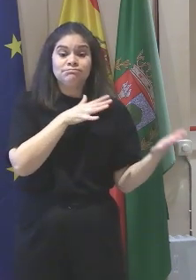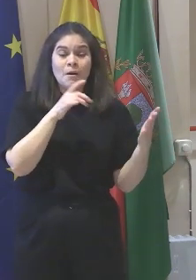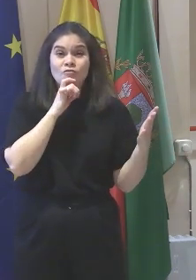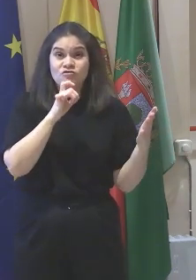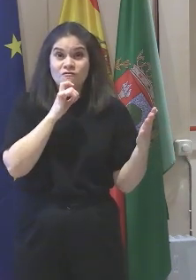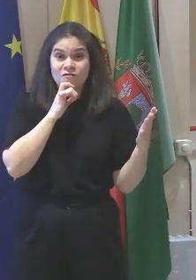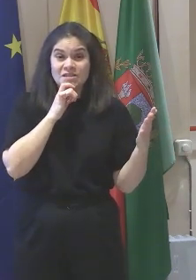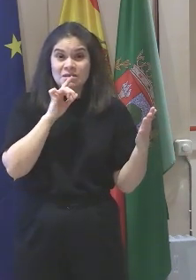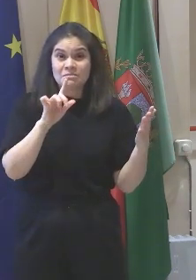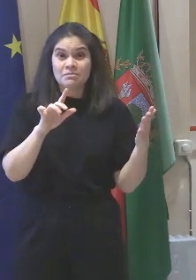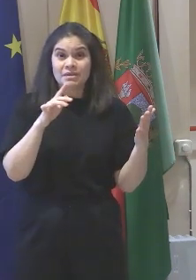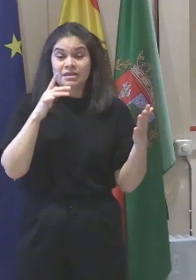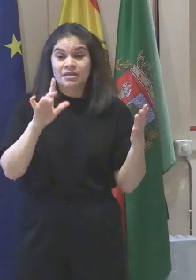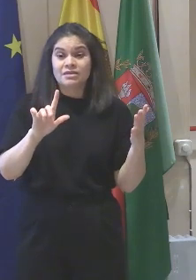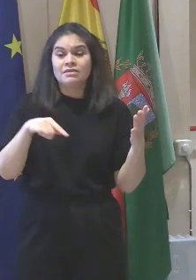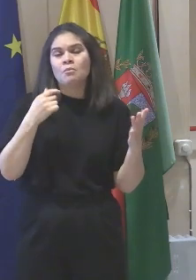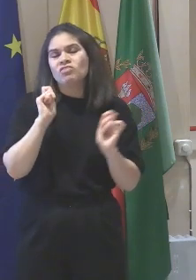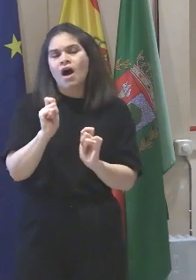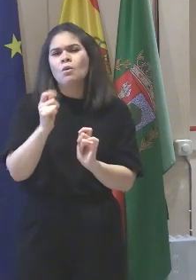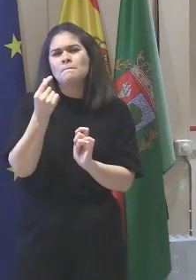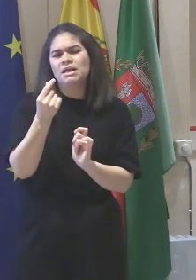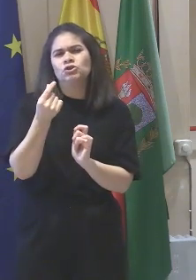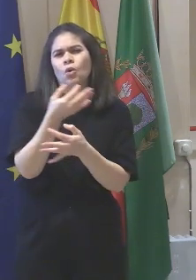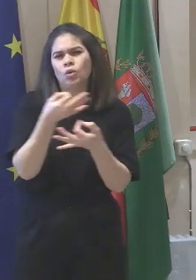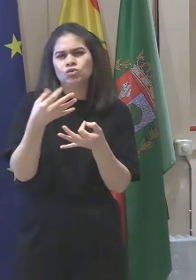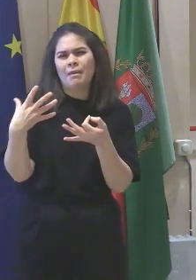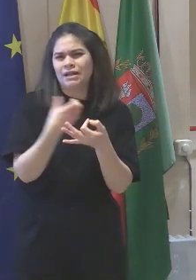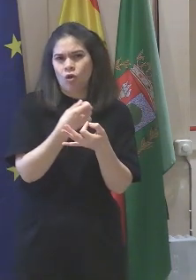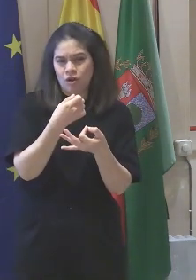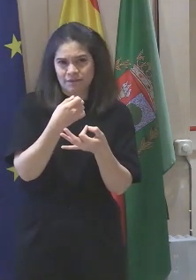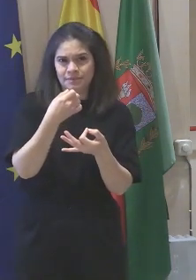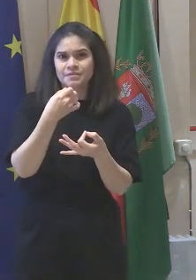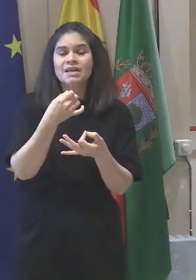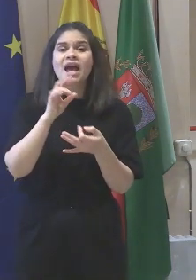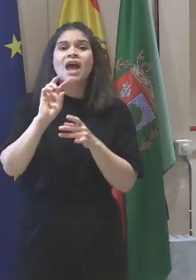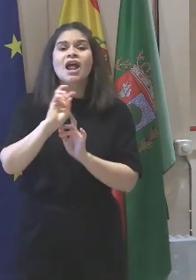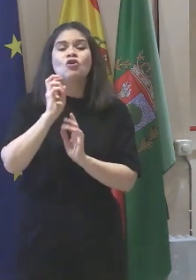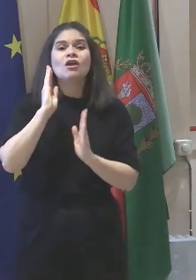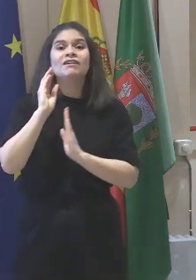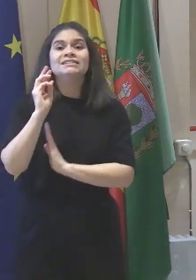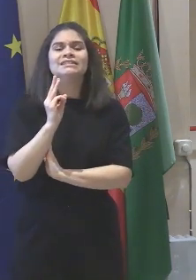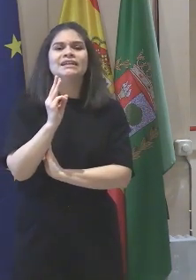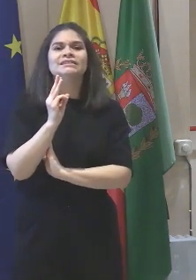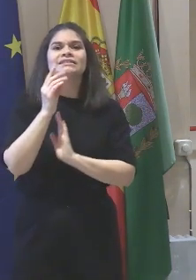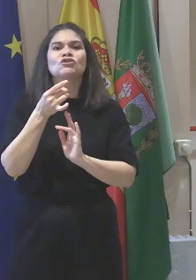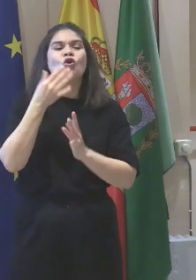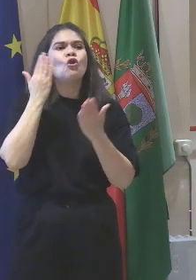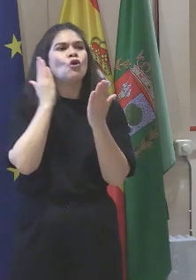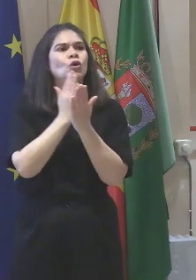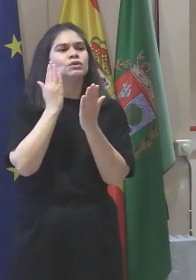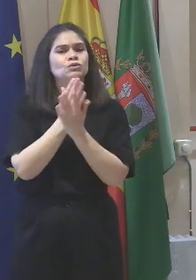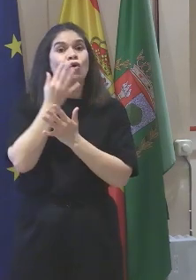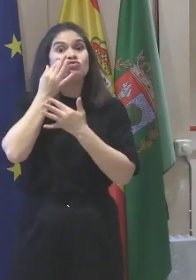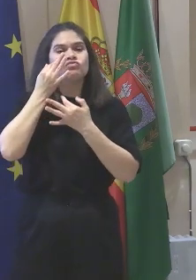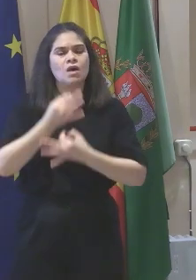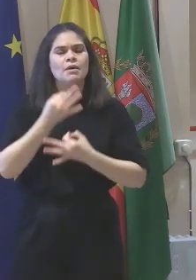precio justo para todas las partes. Los ensayos de fase 3, que a veces se llaman pivotales, son los estudios de verdad que hacen que un